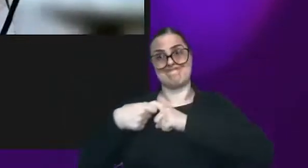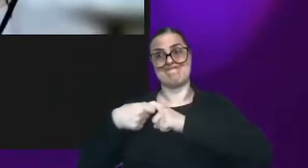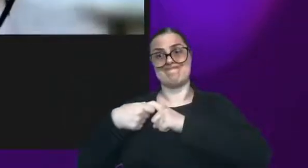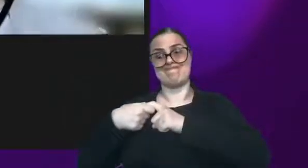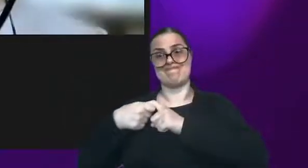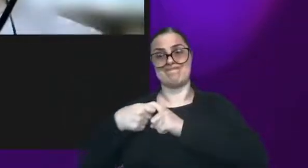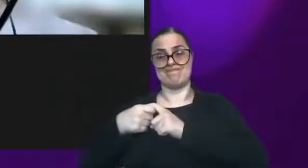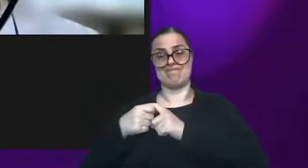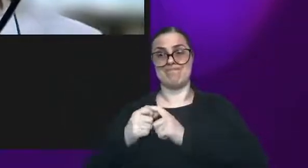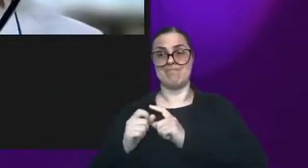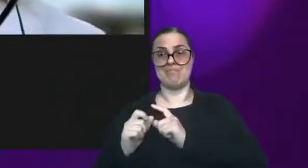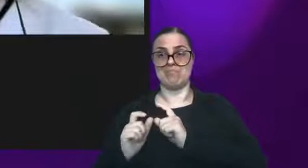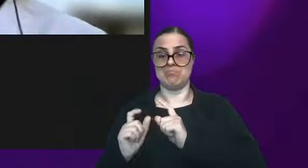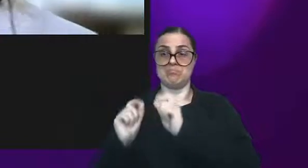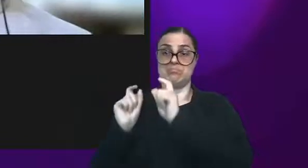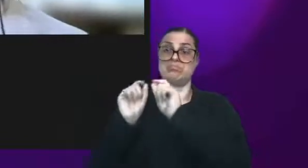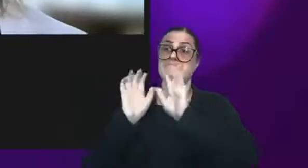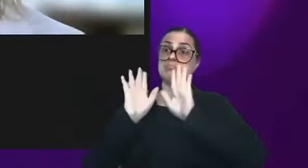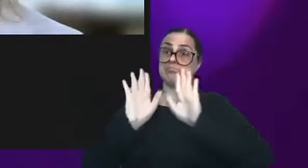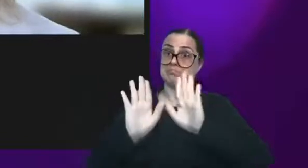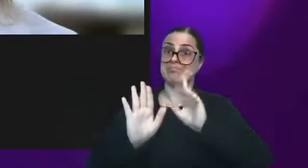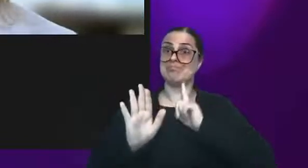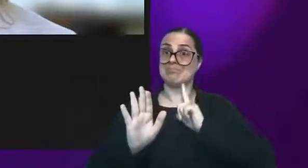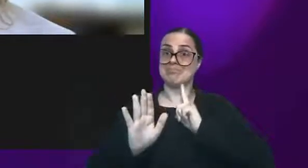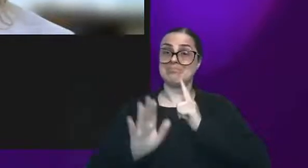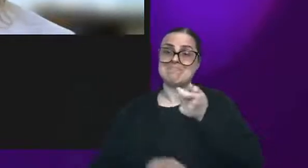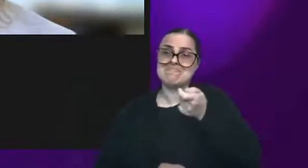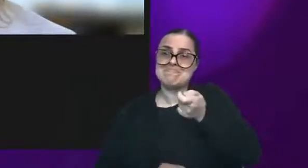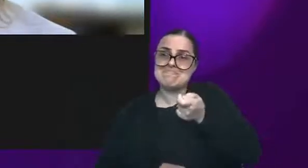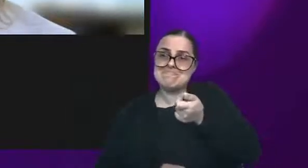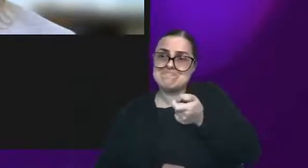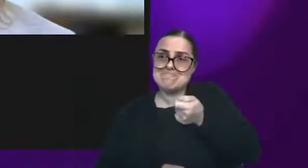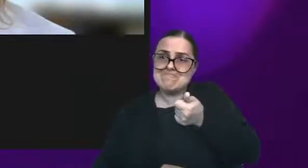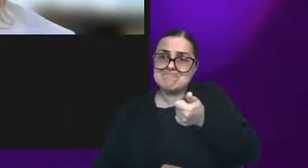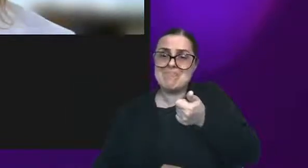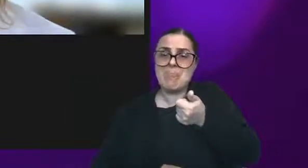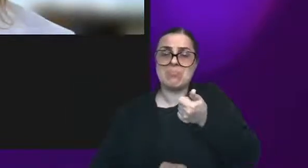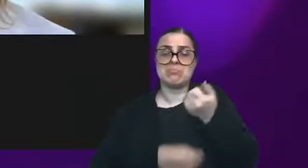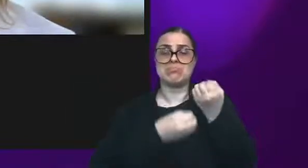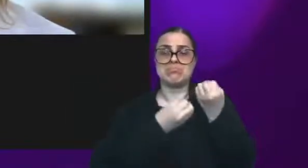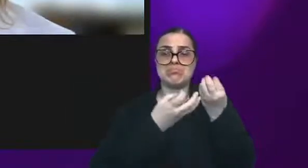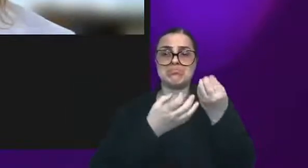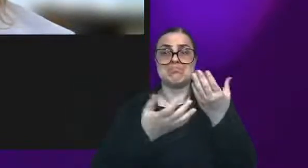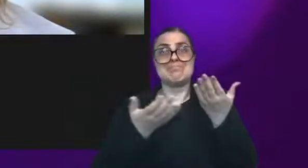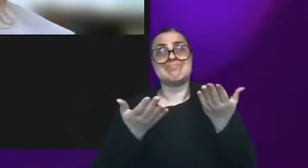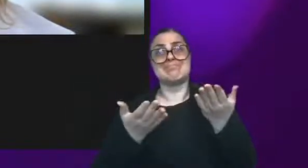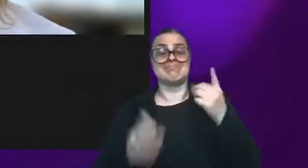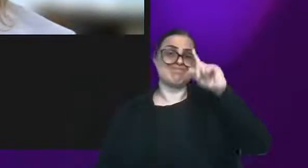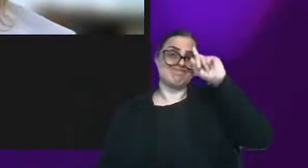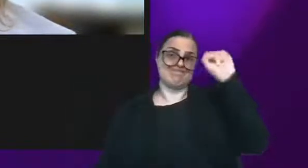Y entonces no sé cómo es la competición con los otros enfermos que tienen